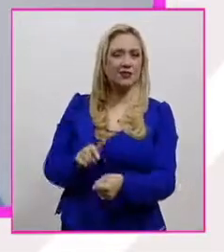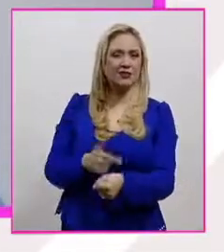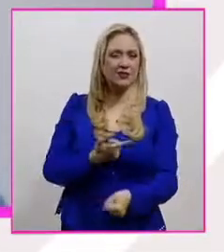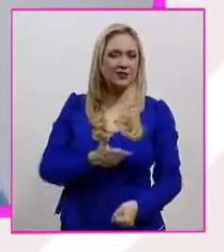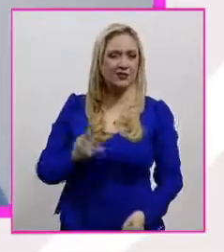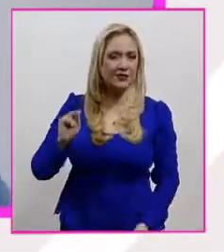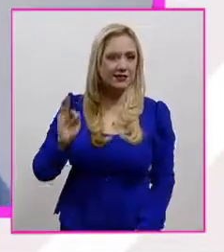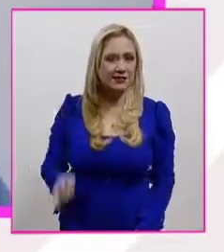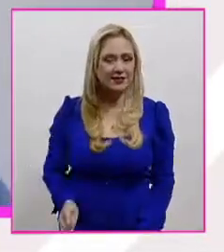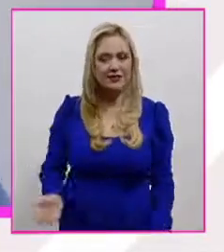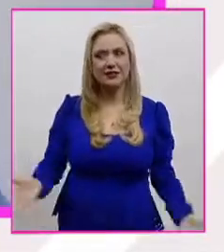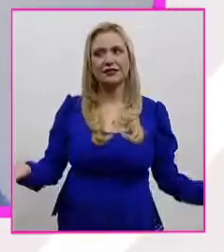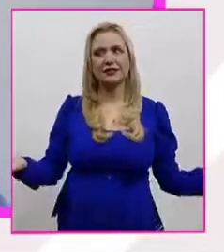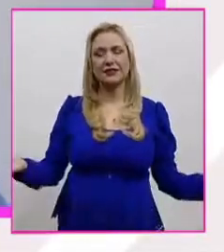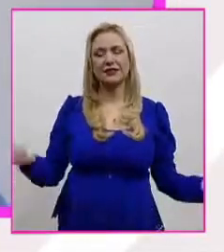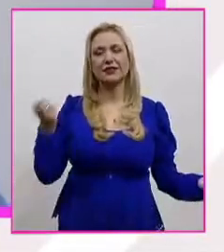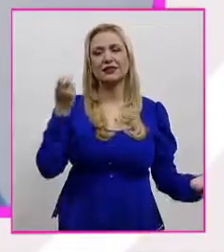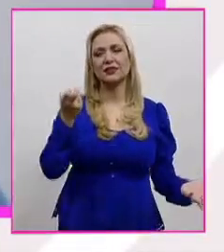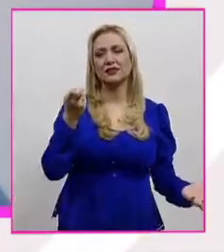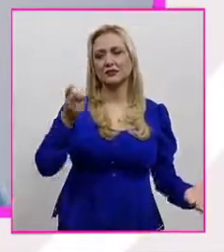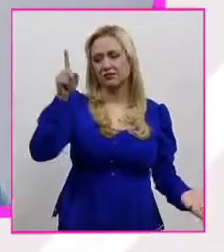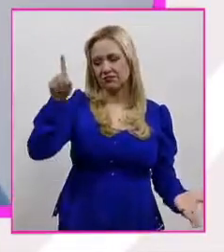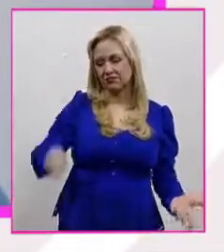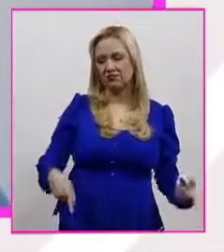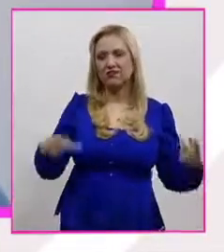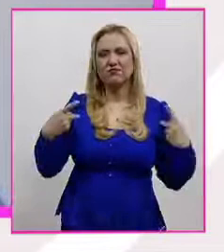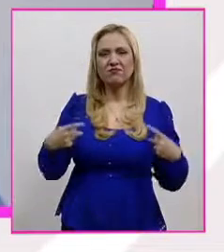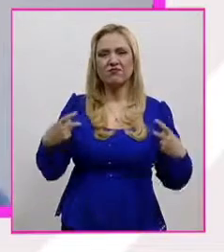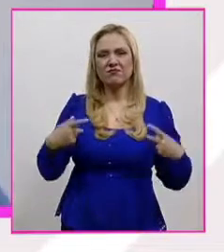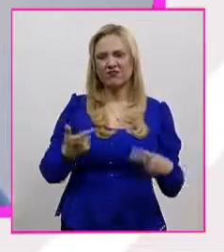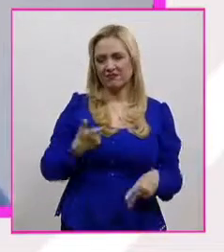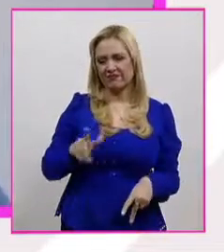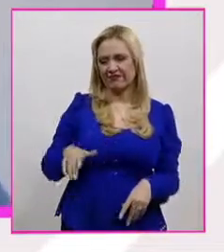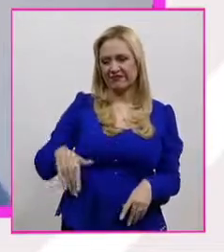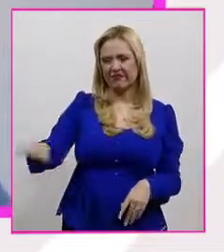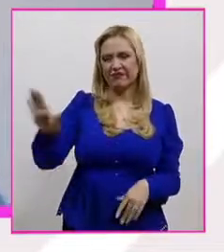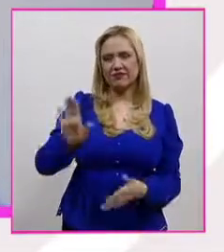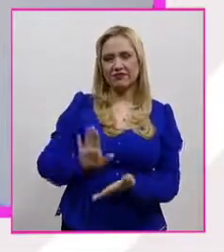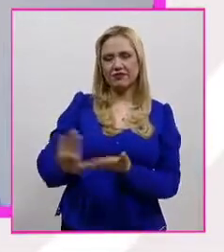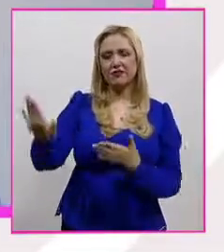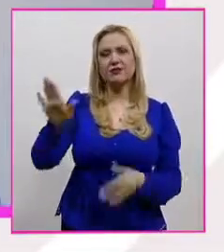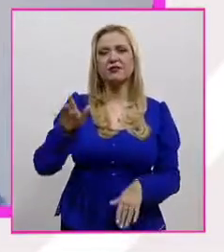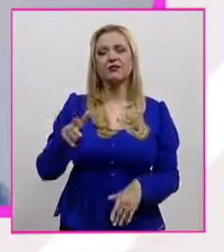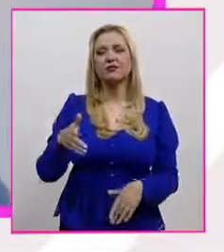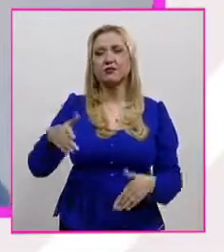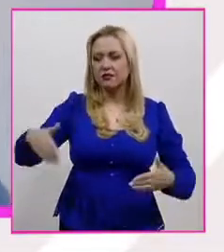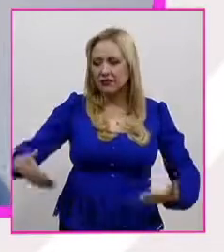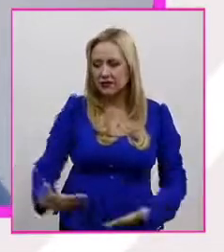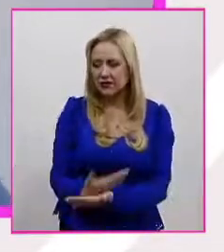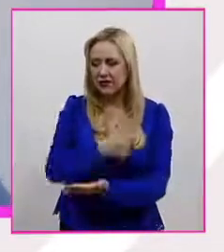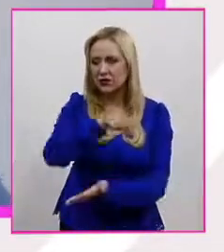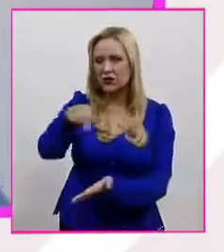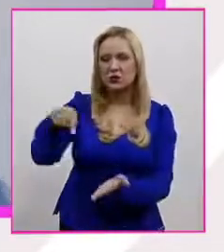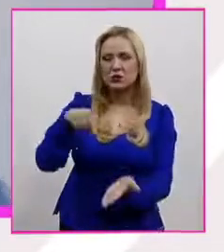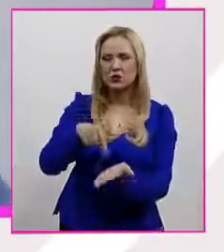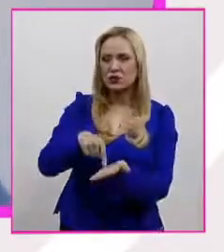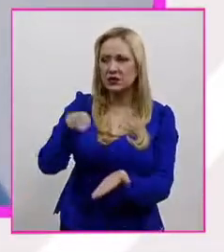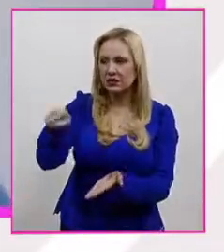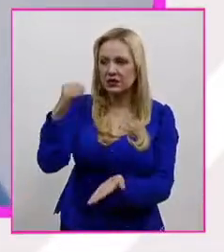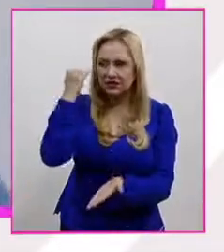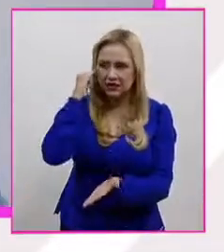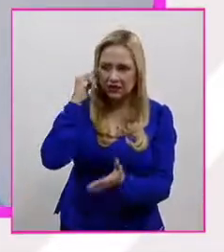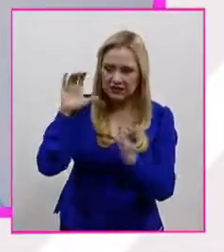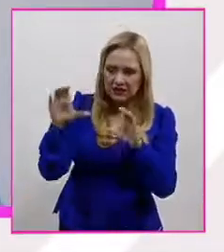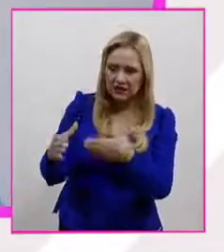qué es este rechazo o exclusión de una persona por distintos factores, como pueden ser su raza, el color de piel, el origen étnico o su